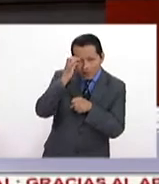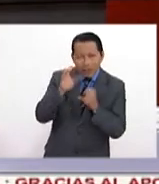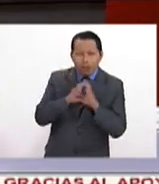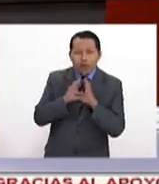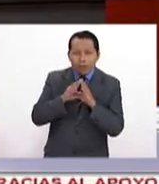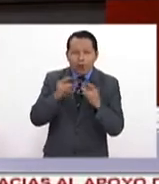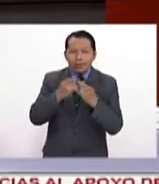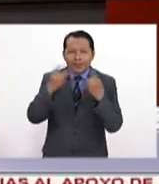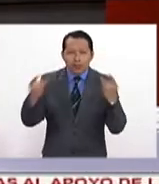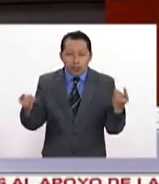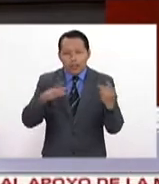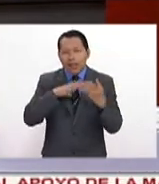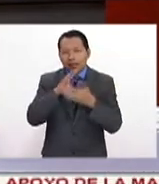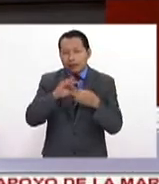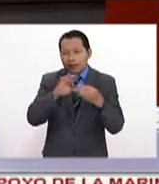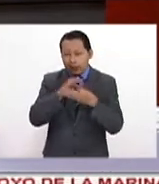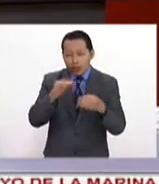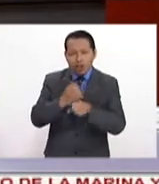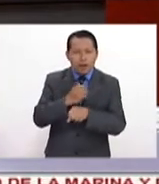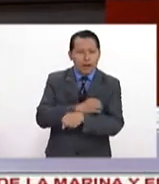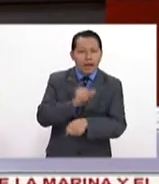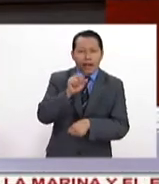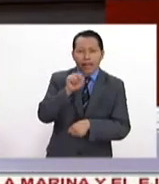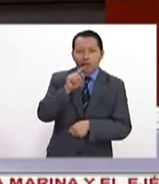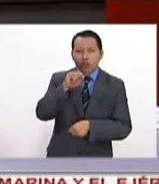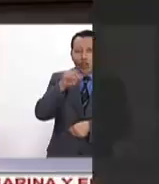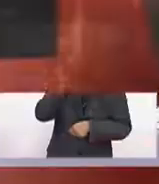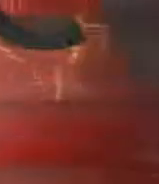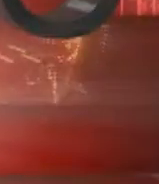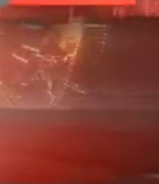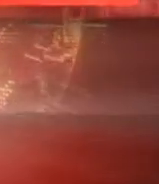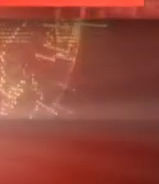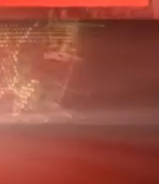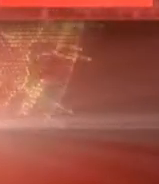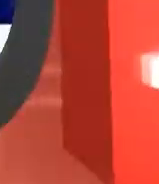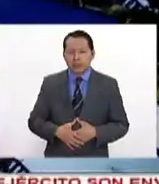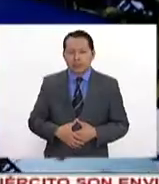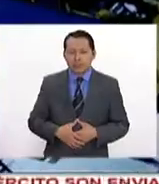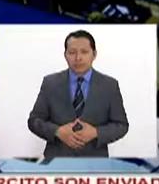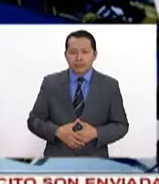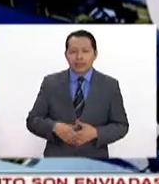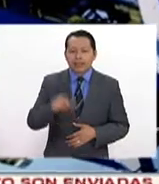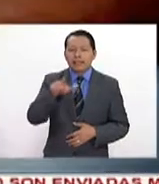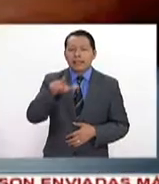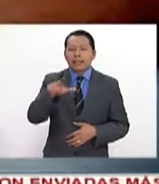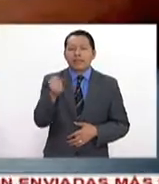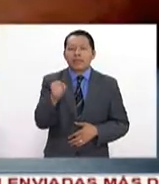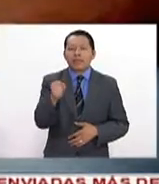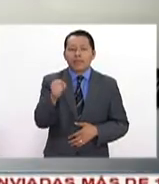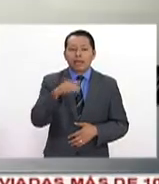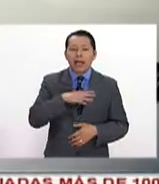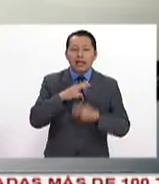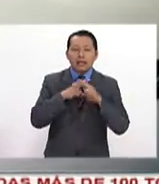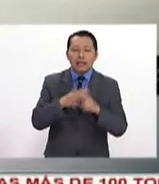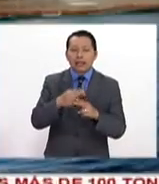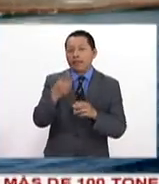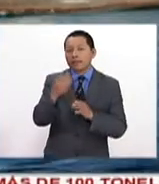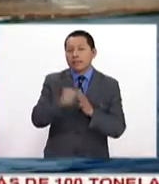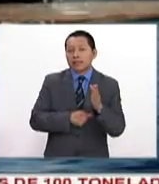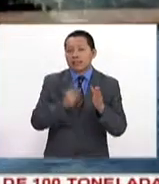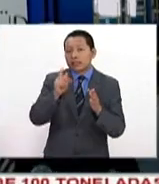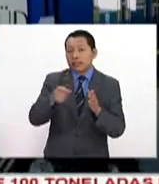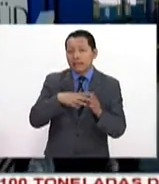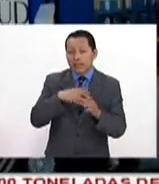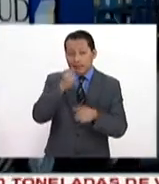en un reportaje especial de mi compañero Antonio López. Este 17 de septiembre se cumplen 3 meses desde